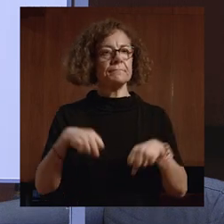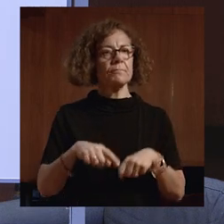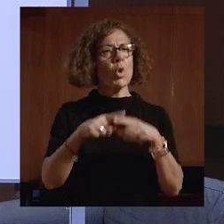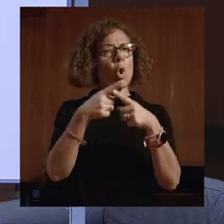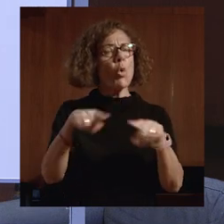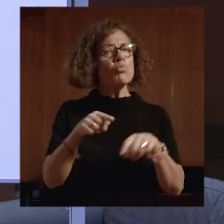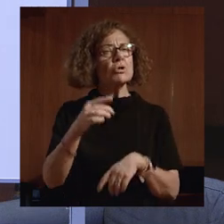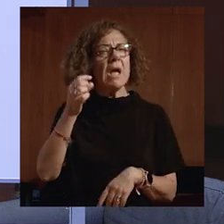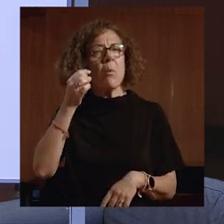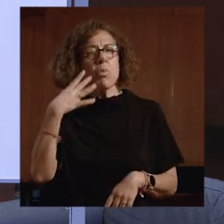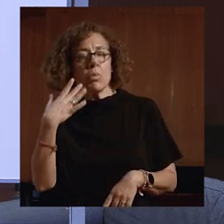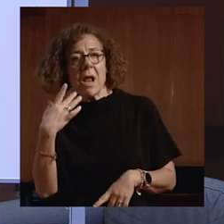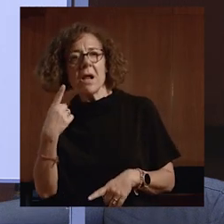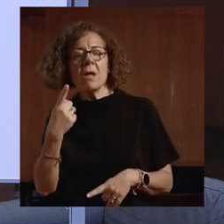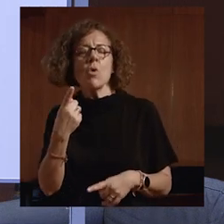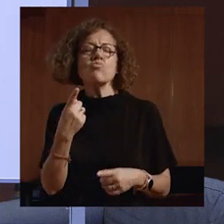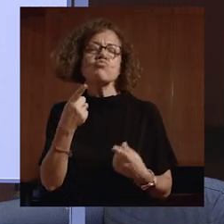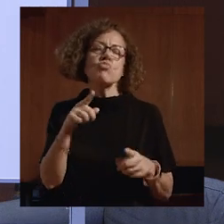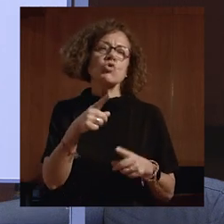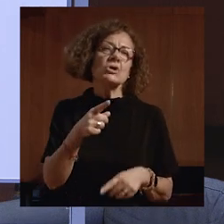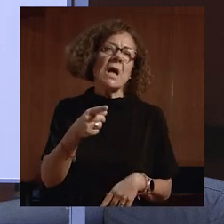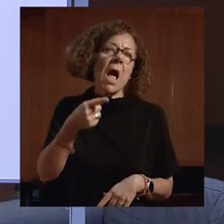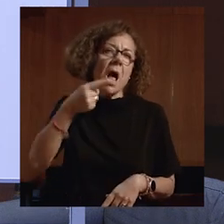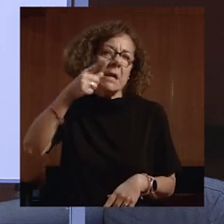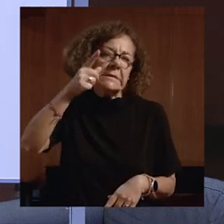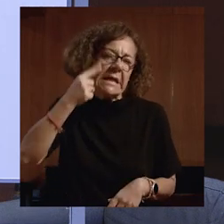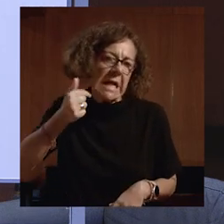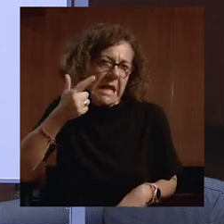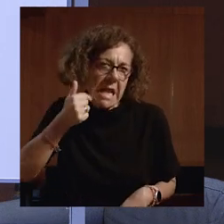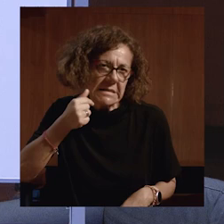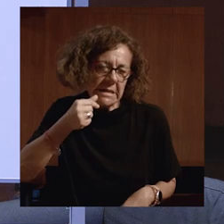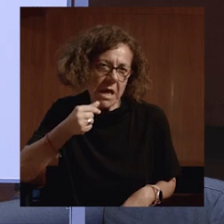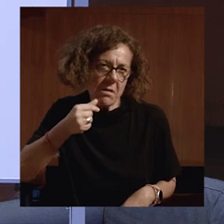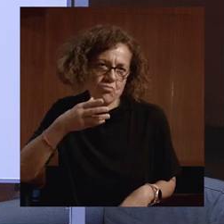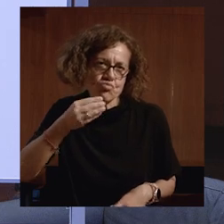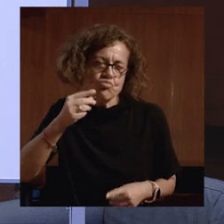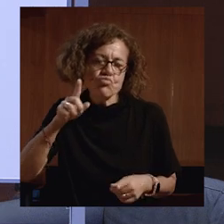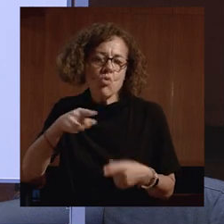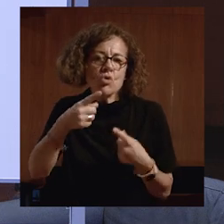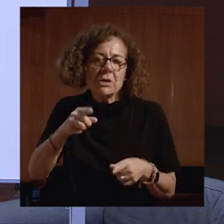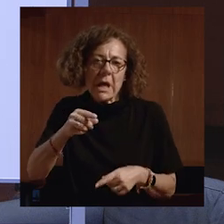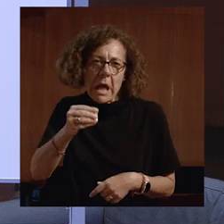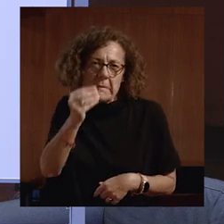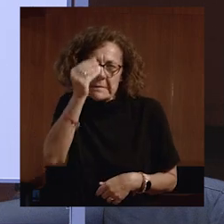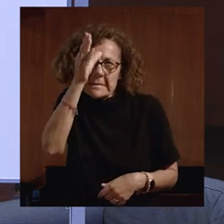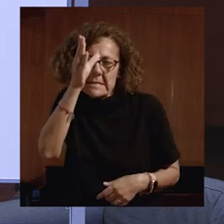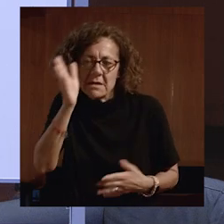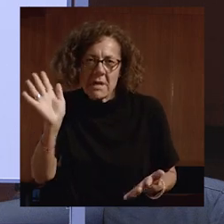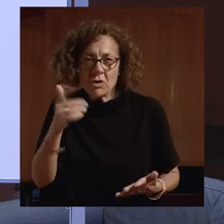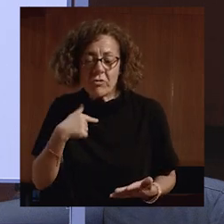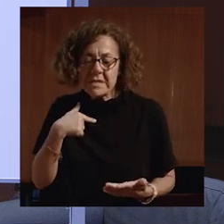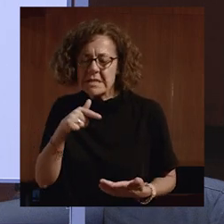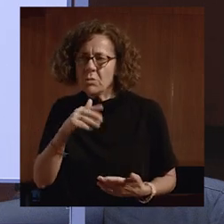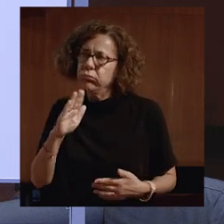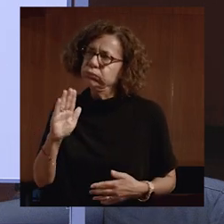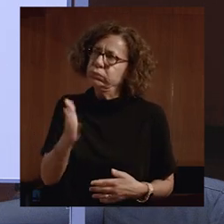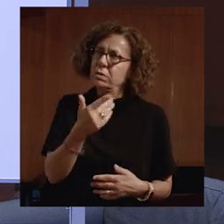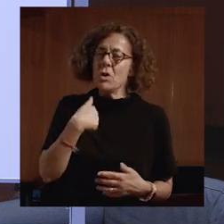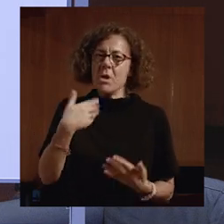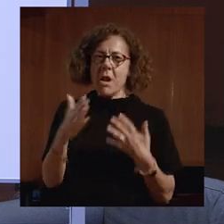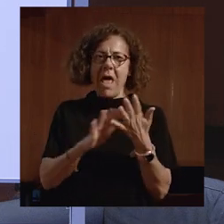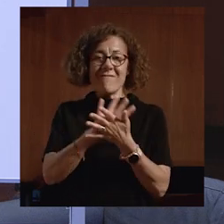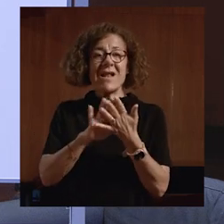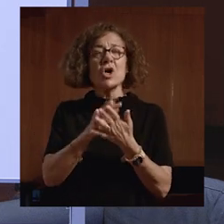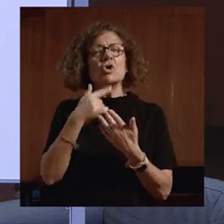Música popular versus música culta o música clásica. Telita el tema, por eso no lo voy a tratar. Sobre todo voy a decir que